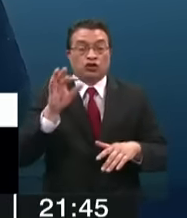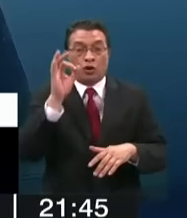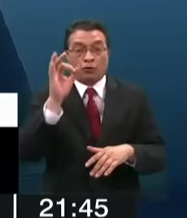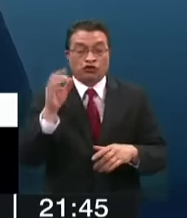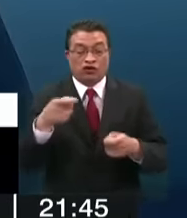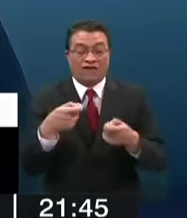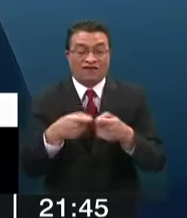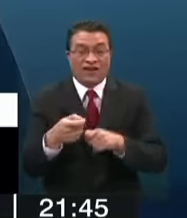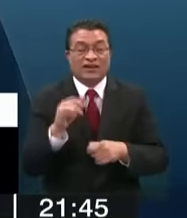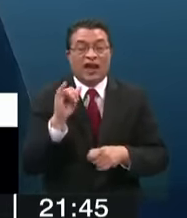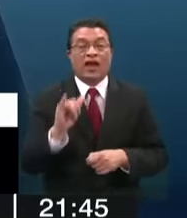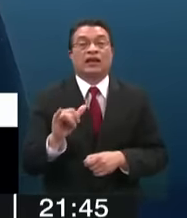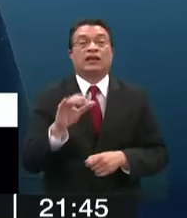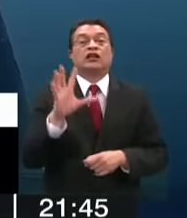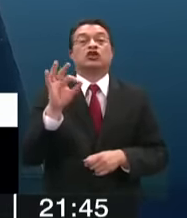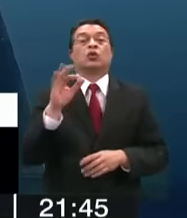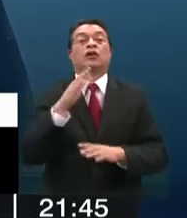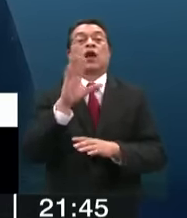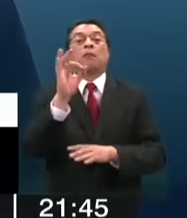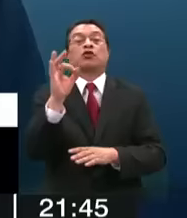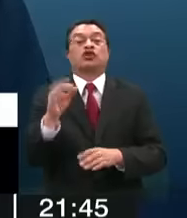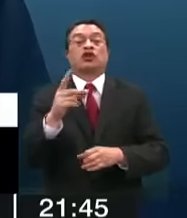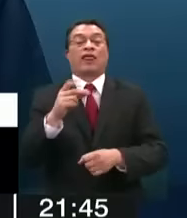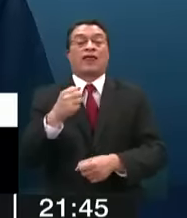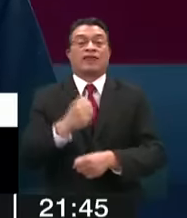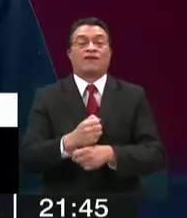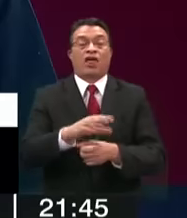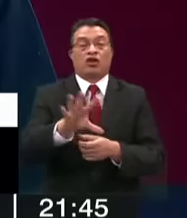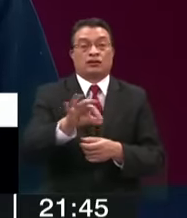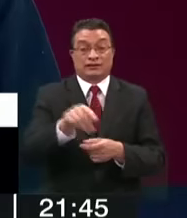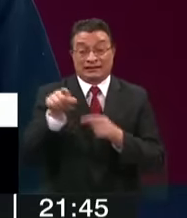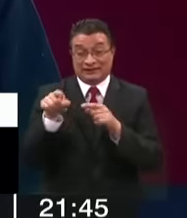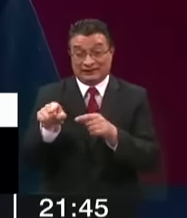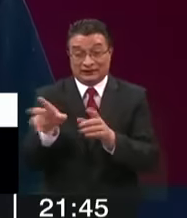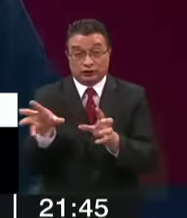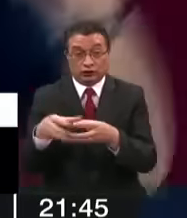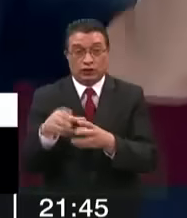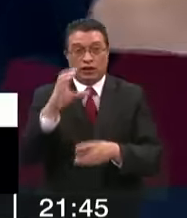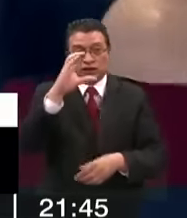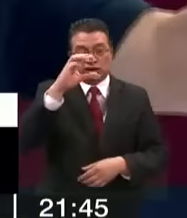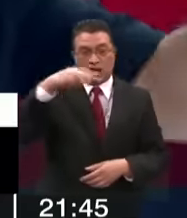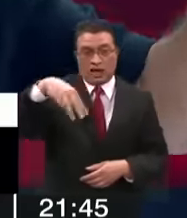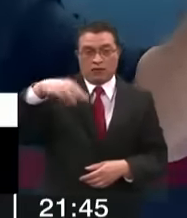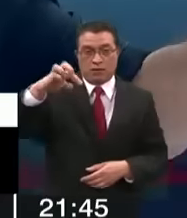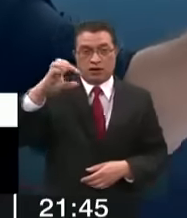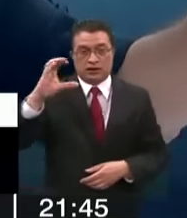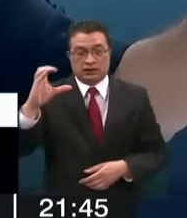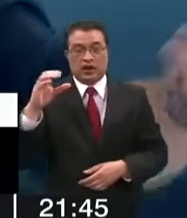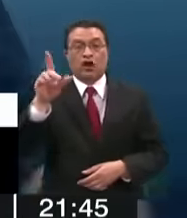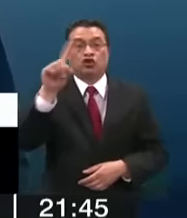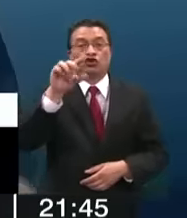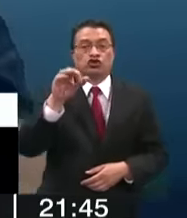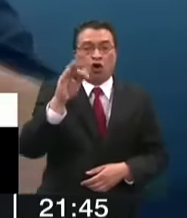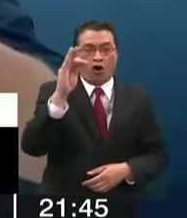ventas y de la mitad de la fuerza laboral. Ese grupo, CMPC, SOFOFA, SNA,